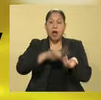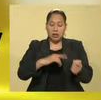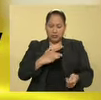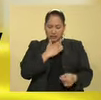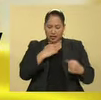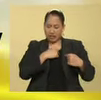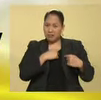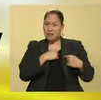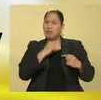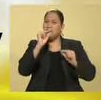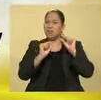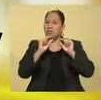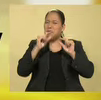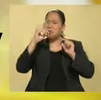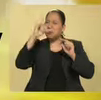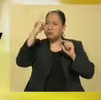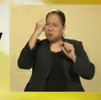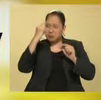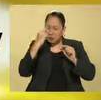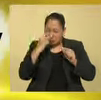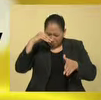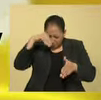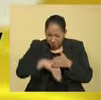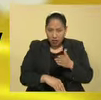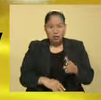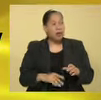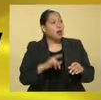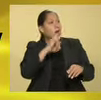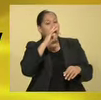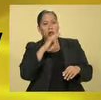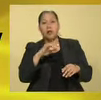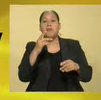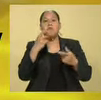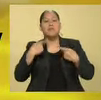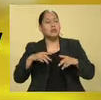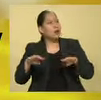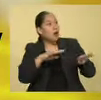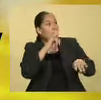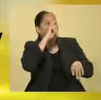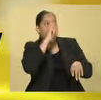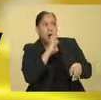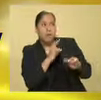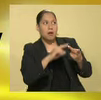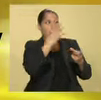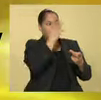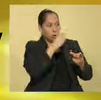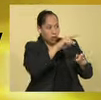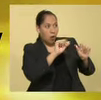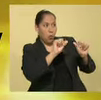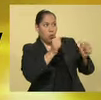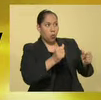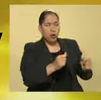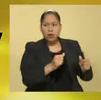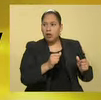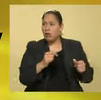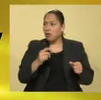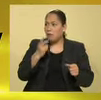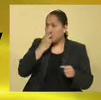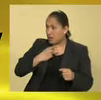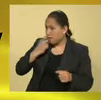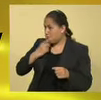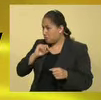puede acabar contigo. Totalmente. Porque es donde alguien no te diga qué guapo, qué guapa o qué bonito te queda ese vestido, te rompe.